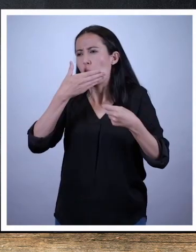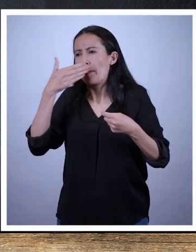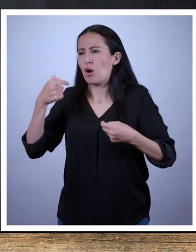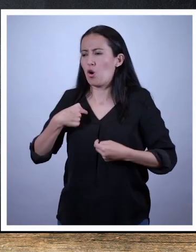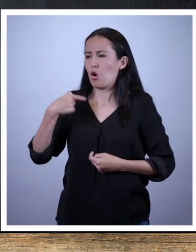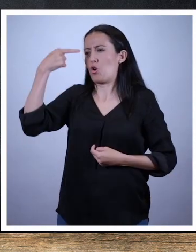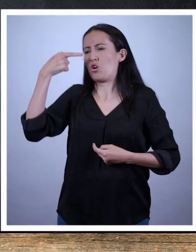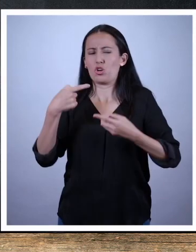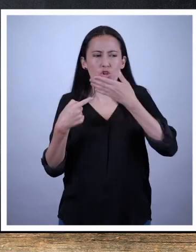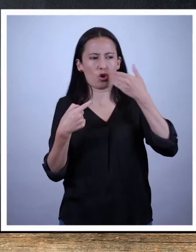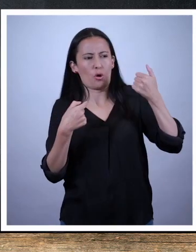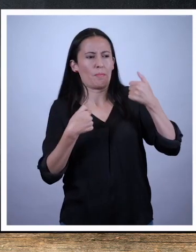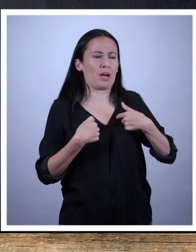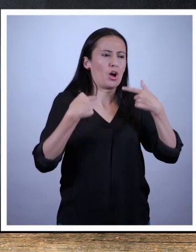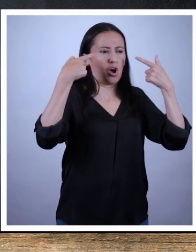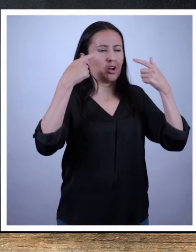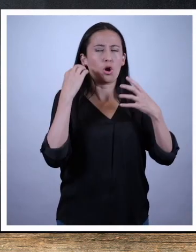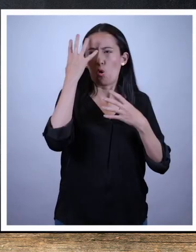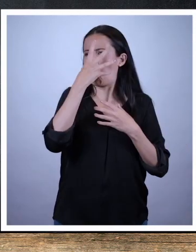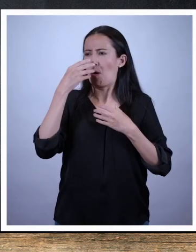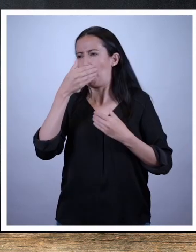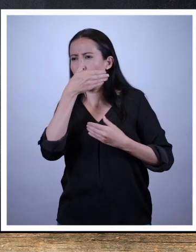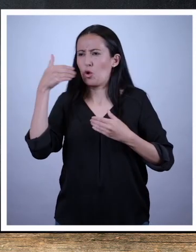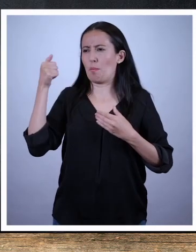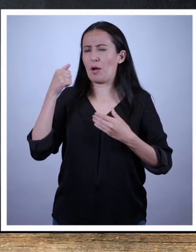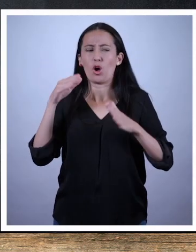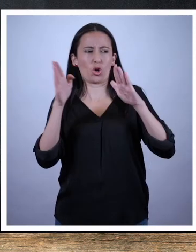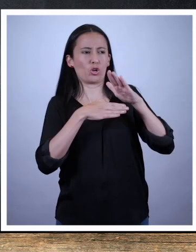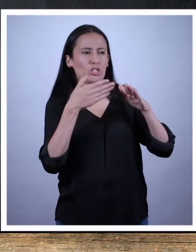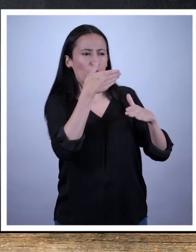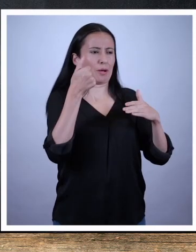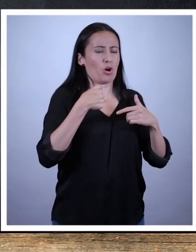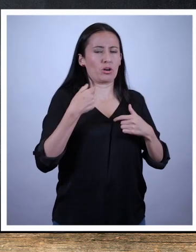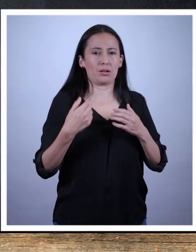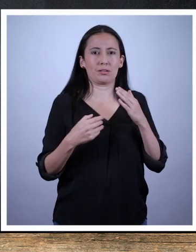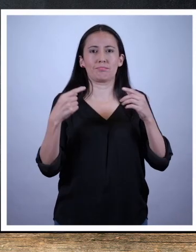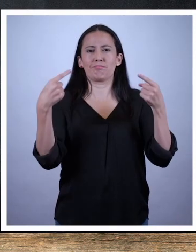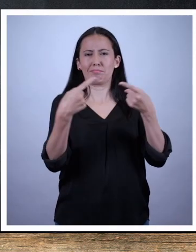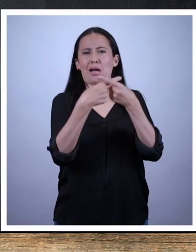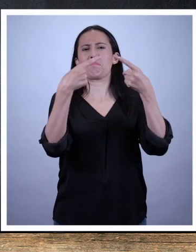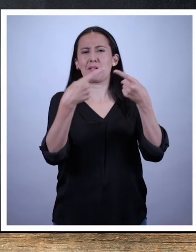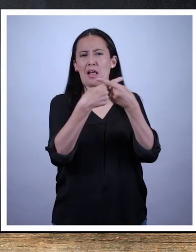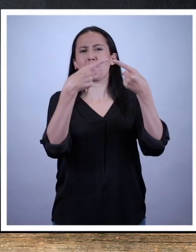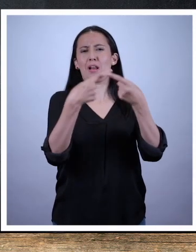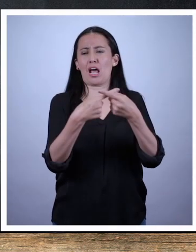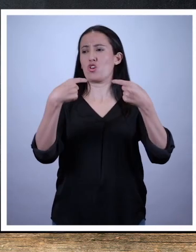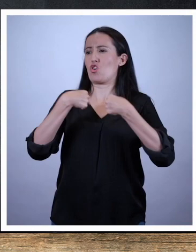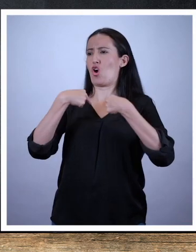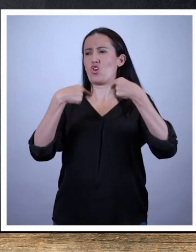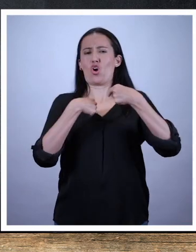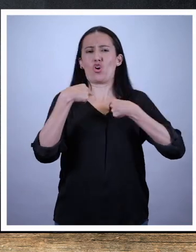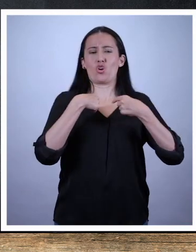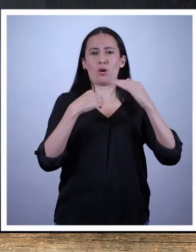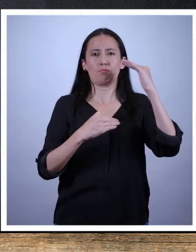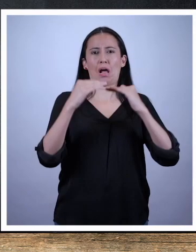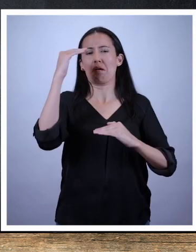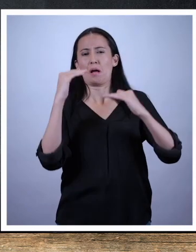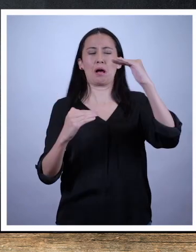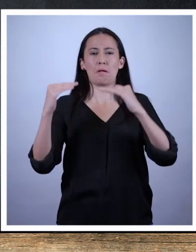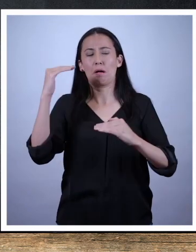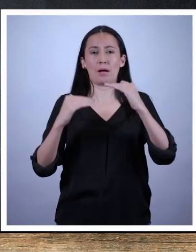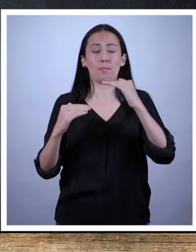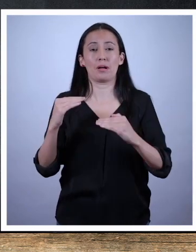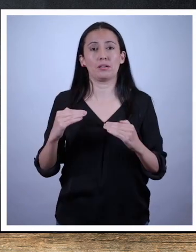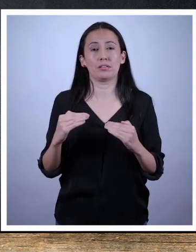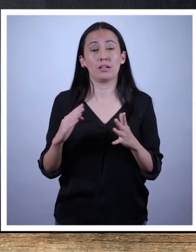disputas por quiénes eran mejores. Quiénes cazaban mejor, quién era más guapo, quién cocinaba mejor. Entonces, ellos,